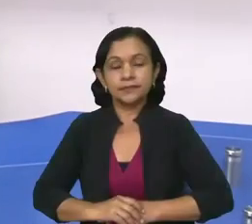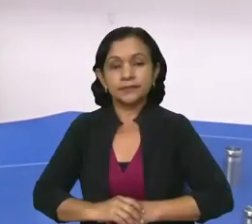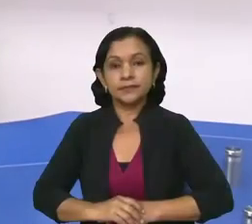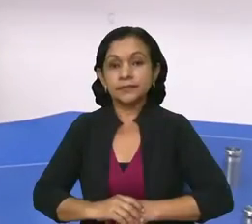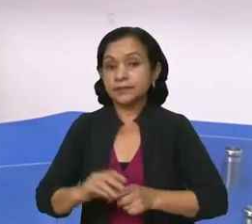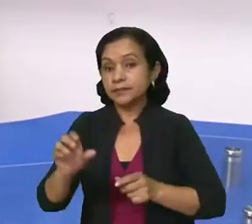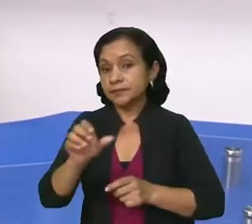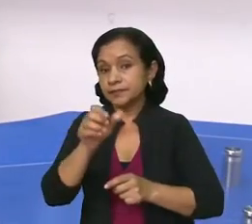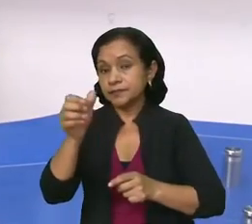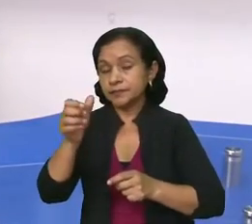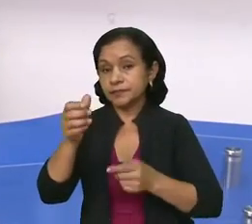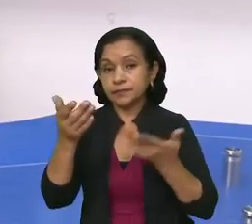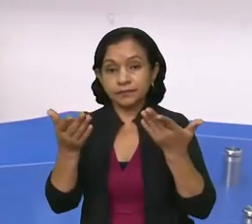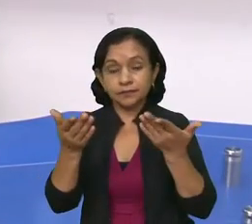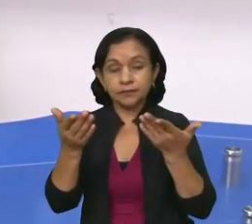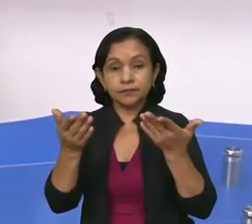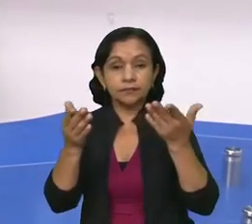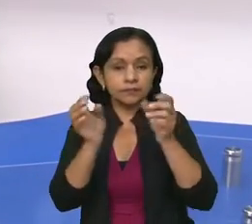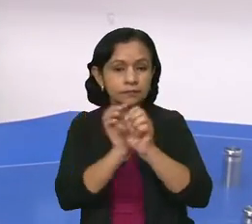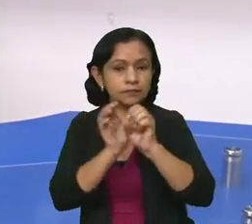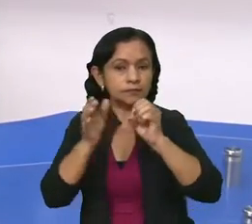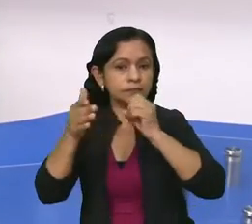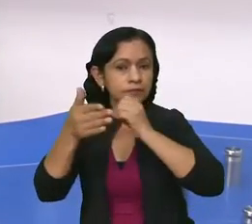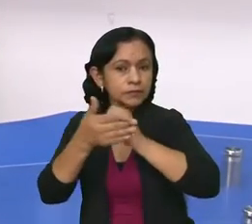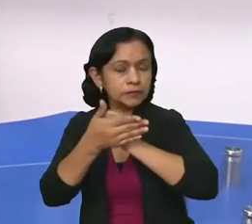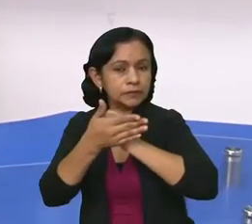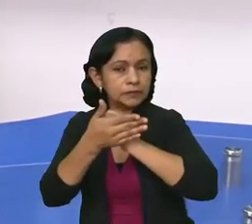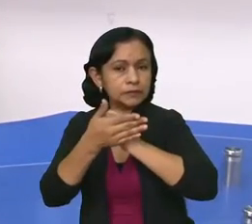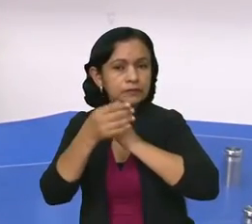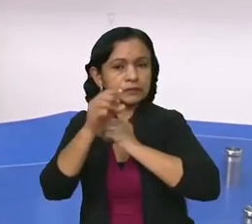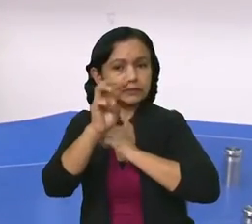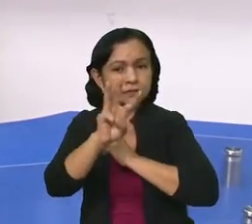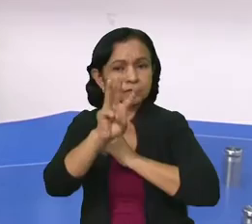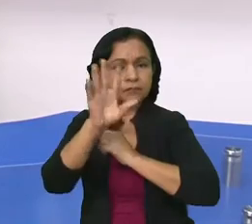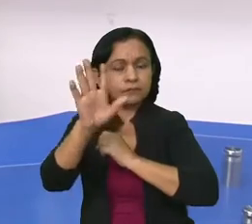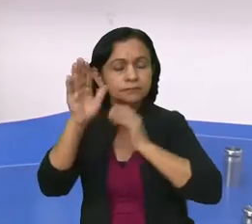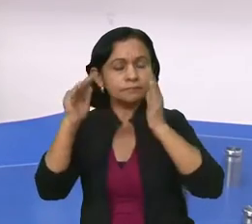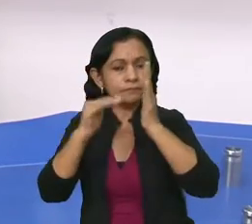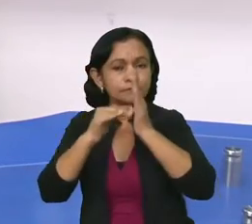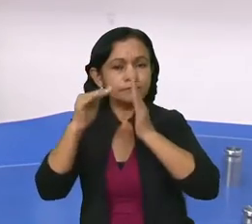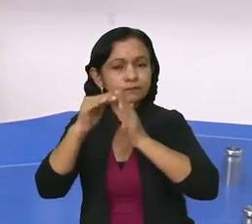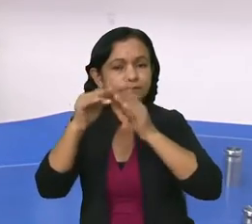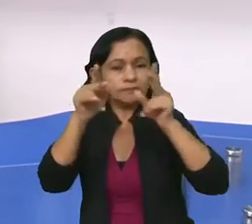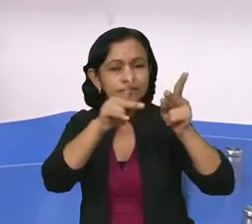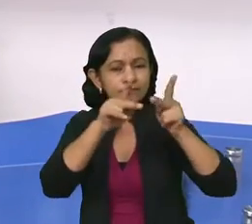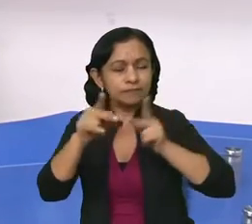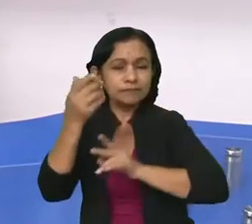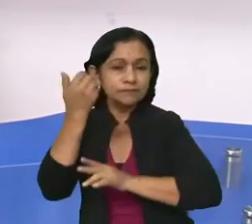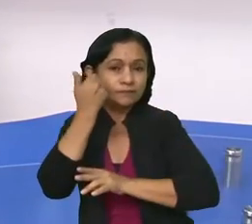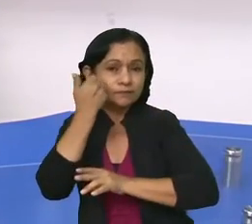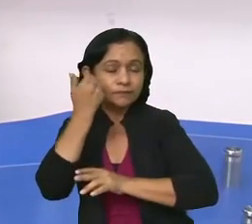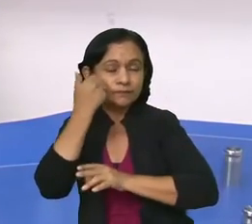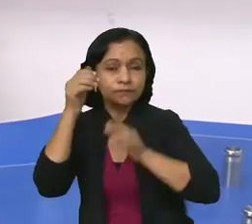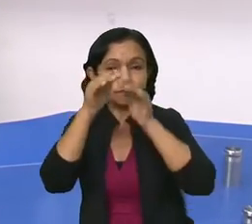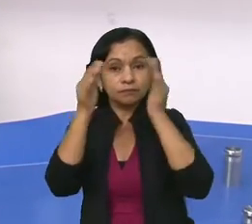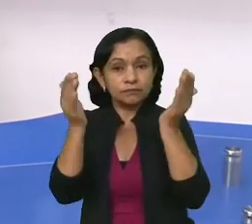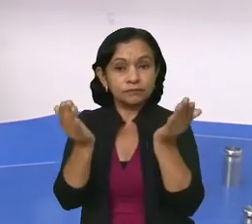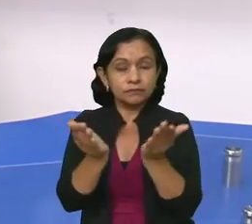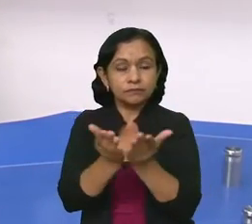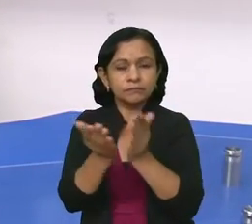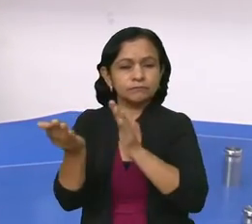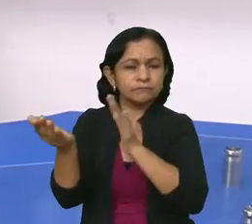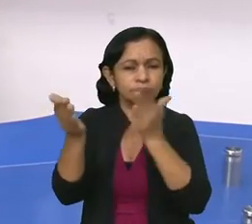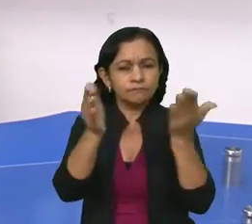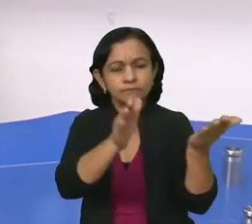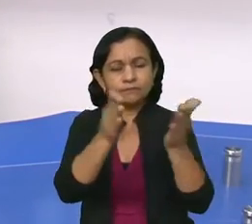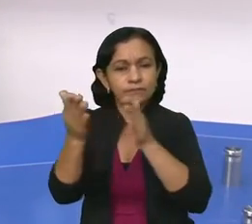Por otra parte, los casos globales de COVID-19 superan los 35 millones de contagios, mientras que en el mundo han perdido la vida a